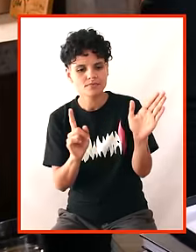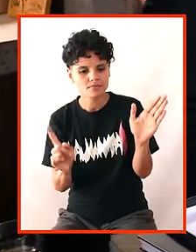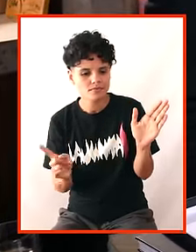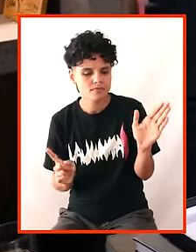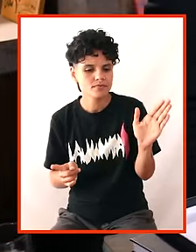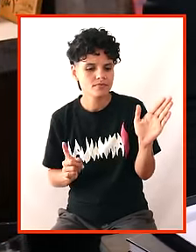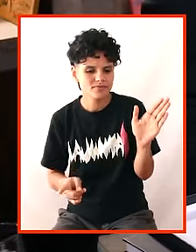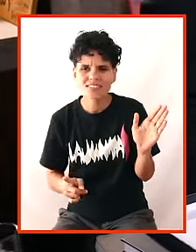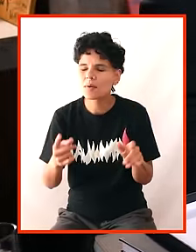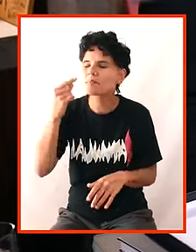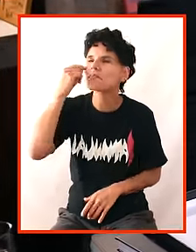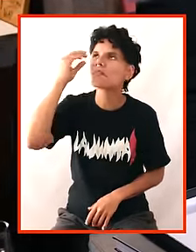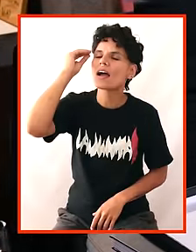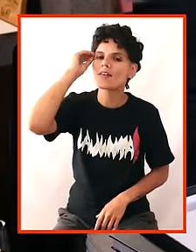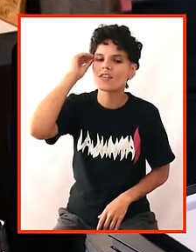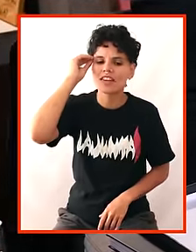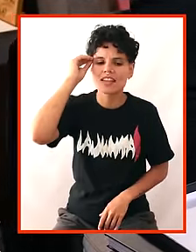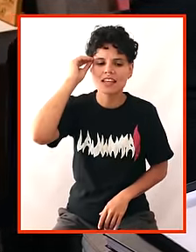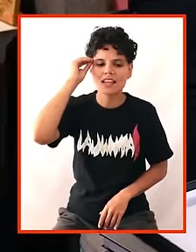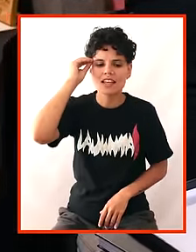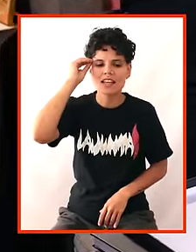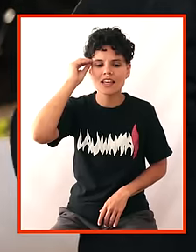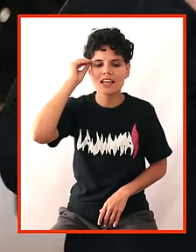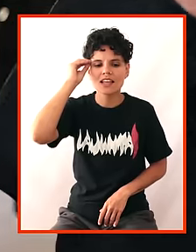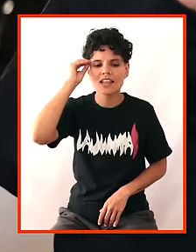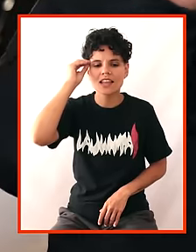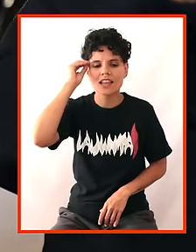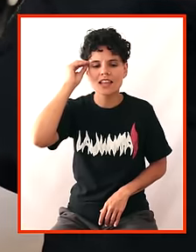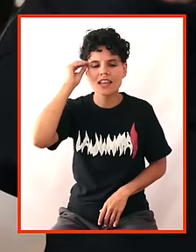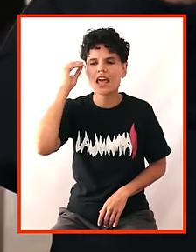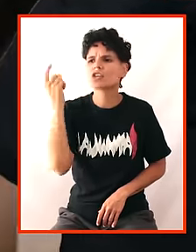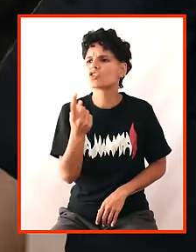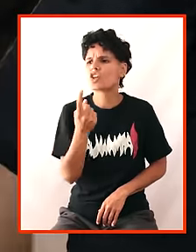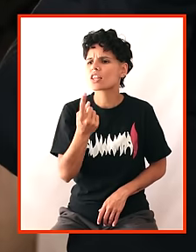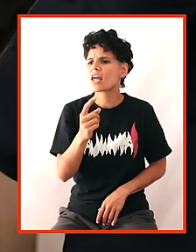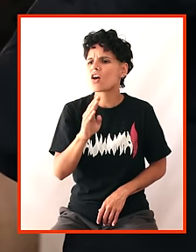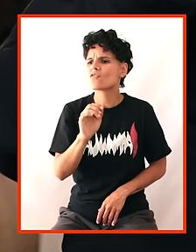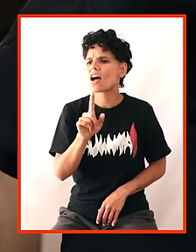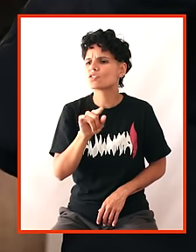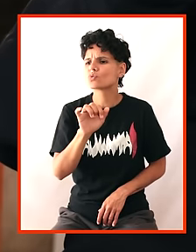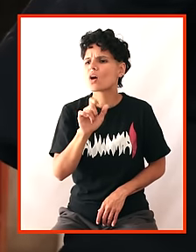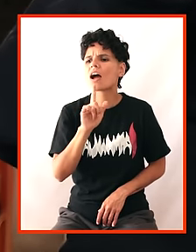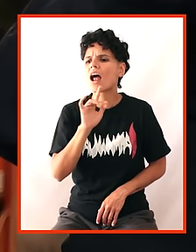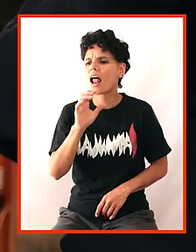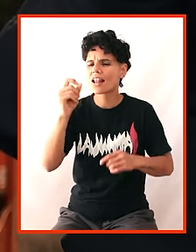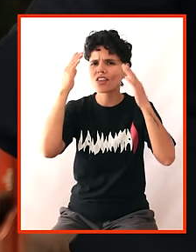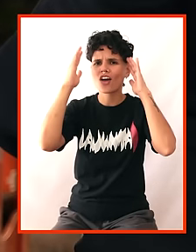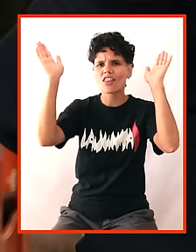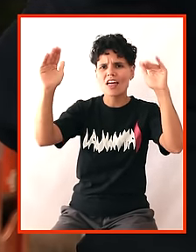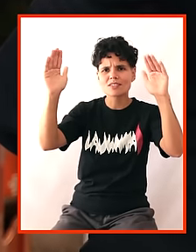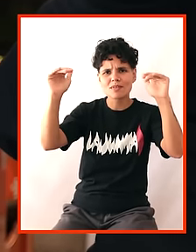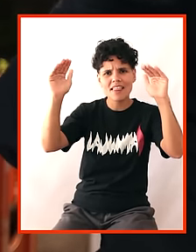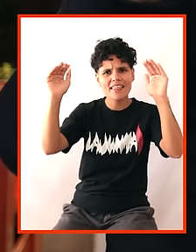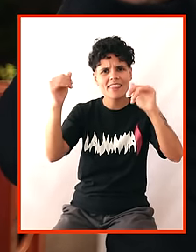con la calidad. Uy, me acordé, ¿sabes de qué me acordé? De la expedida de soltero de asfalto.